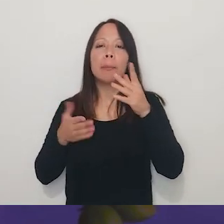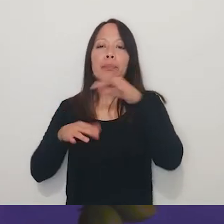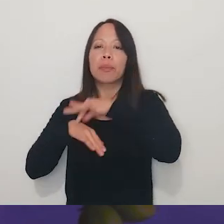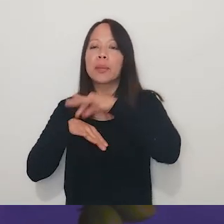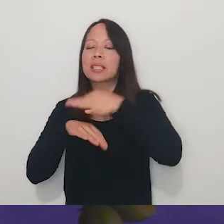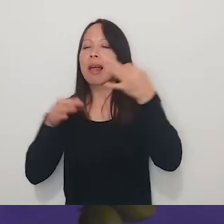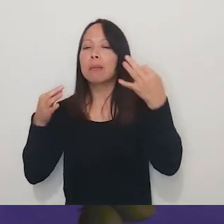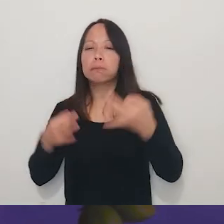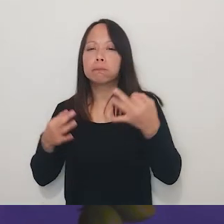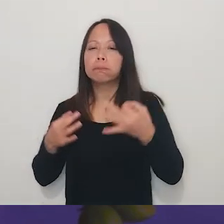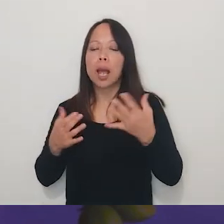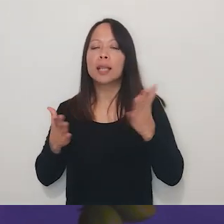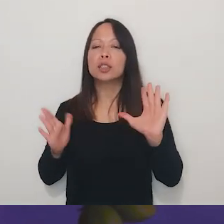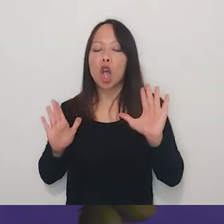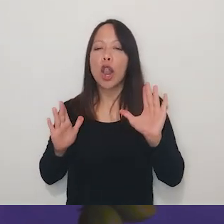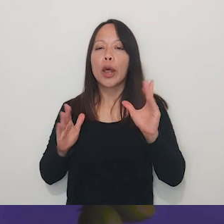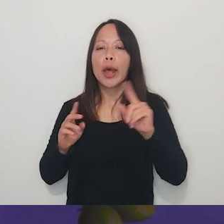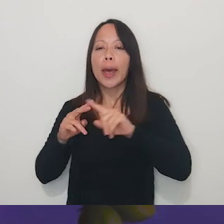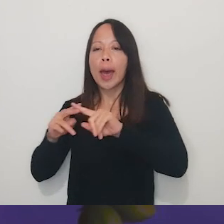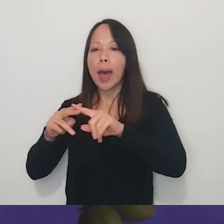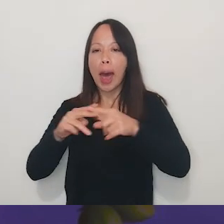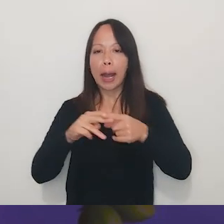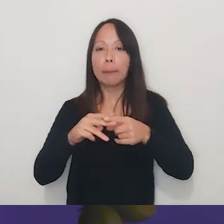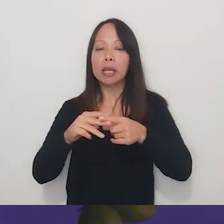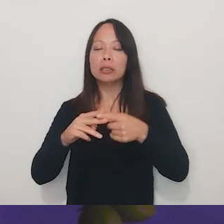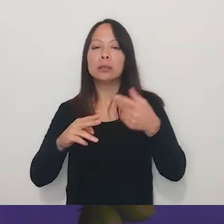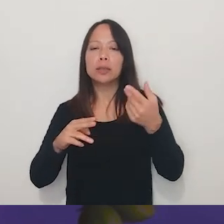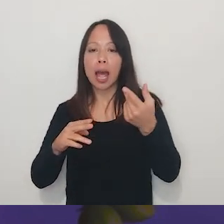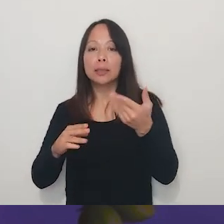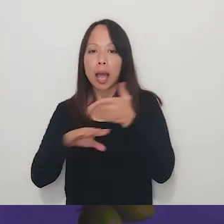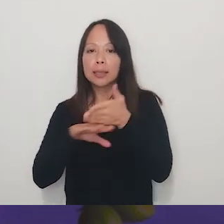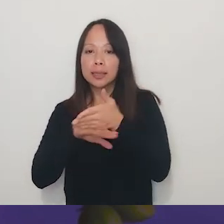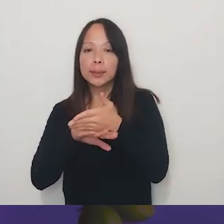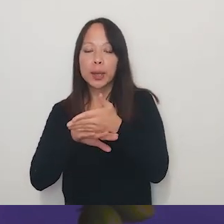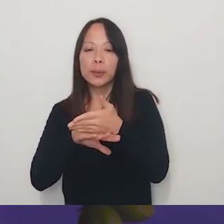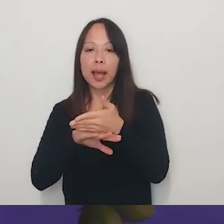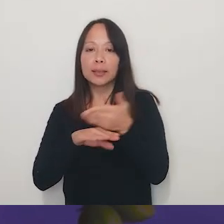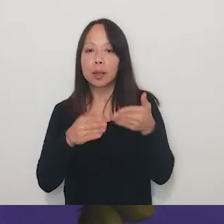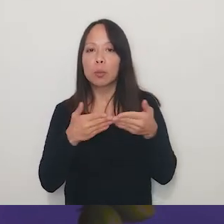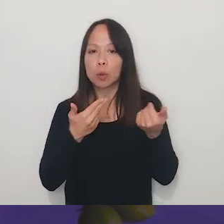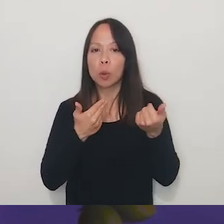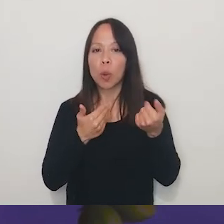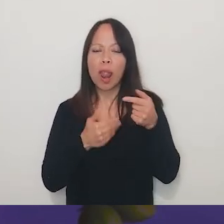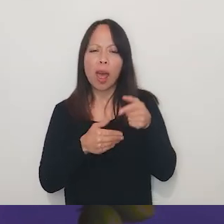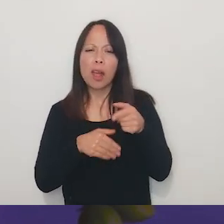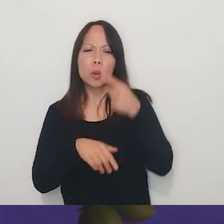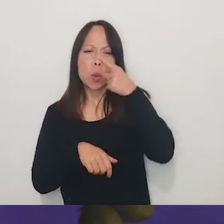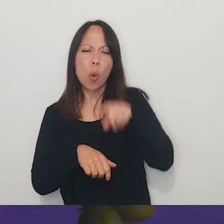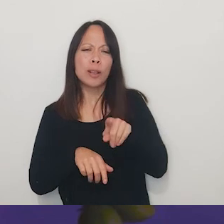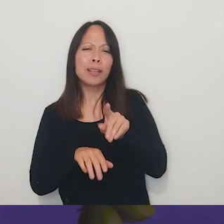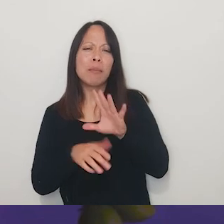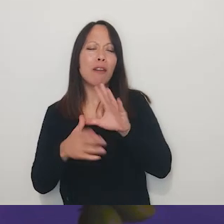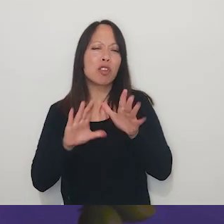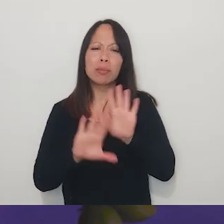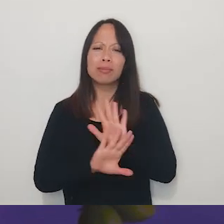medicina de precisión pasaron a ser herramientas útiles, accesibles, y que uno no puede dejar para la